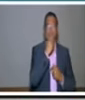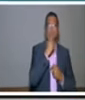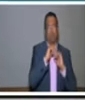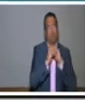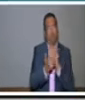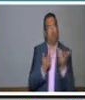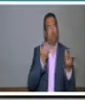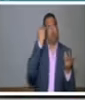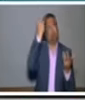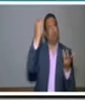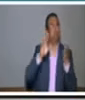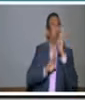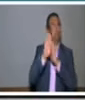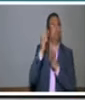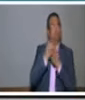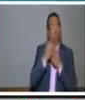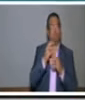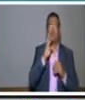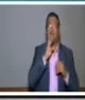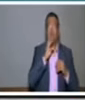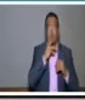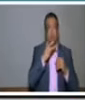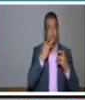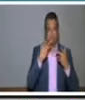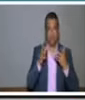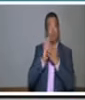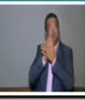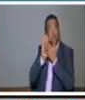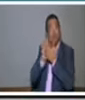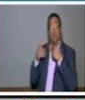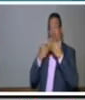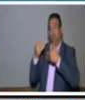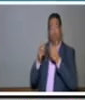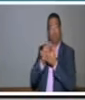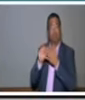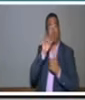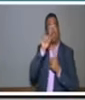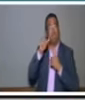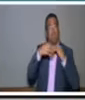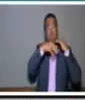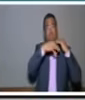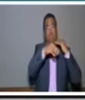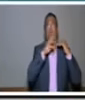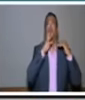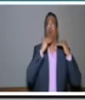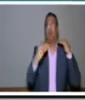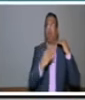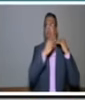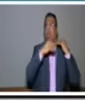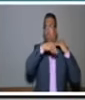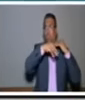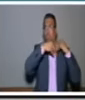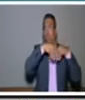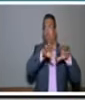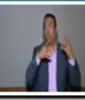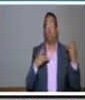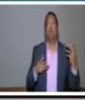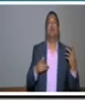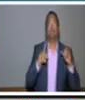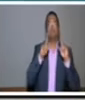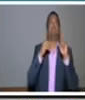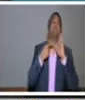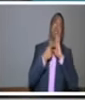económico. ¿Qué podemos hacer con esa agua tratada? Como ustedes saben, es tratada. Podemos hacer dos cosas inmediatas y sacarle dinero. Una de